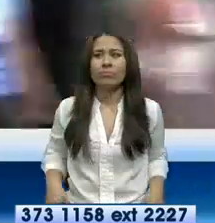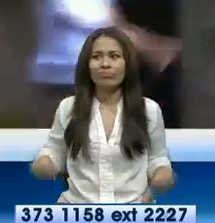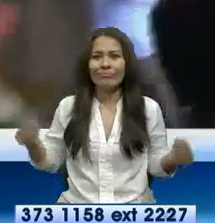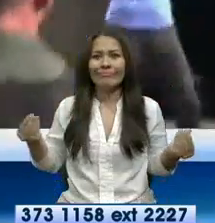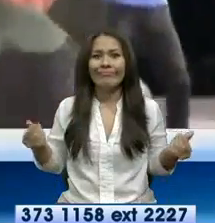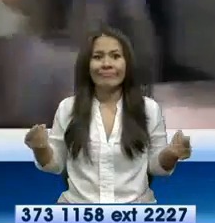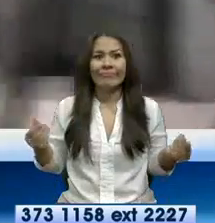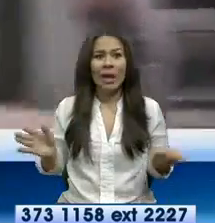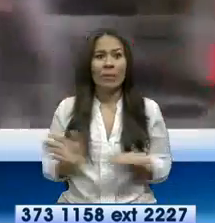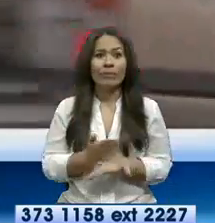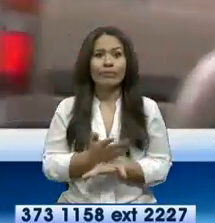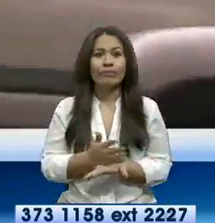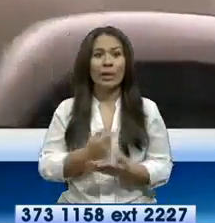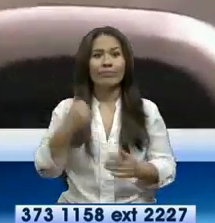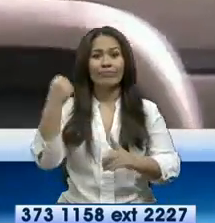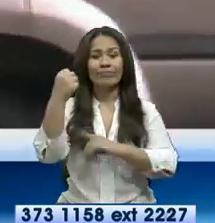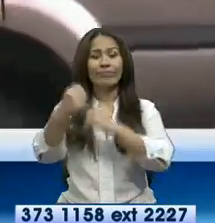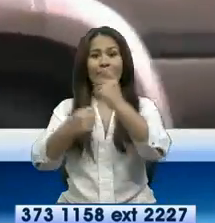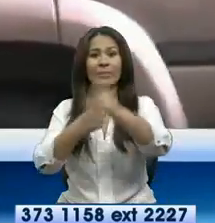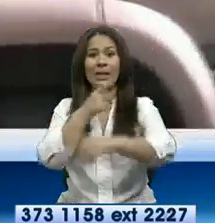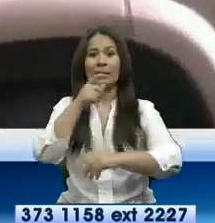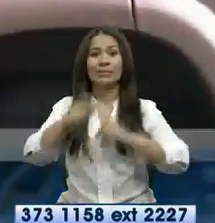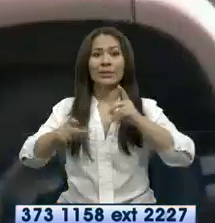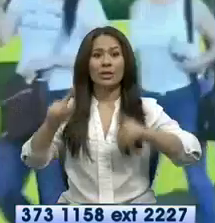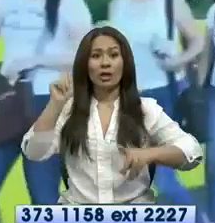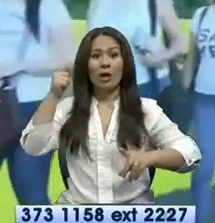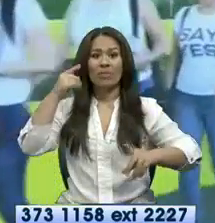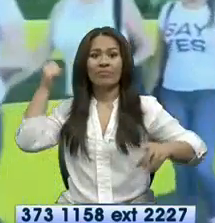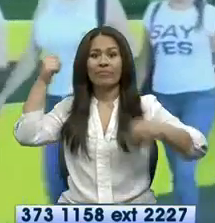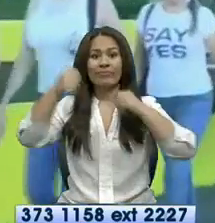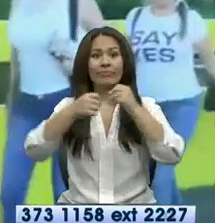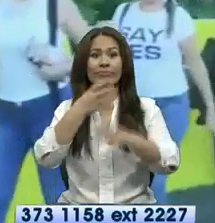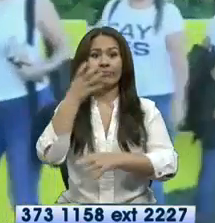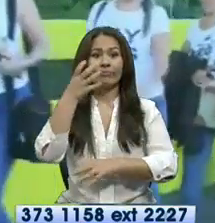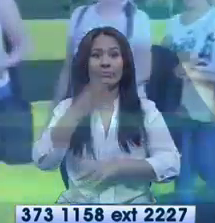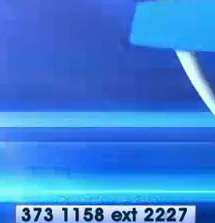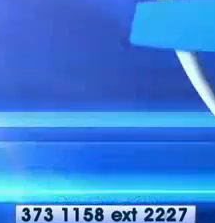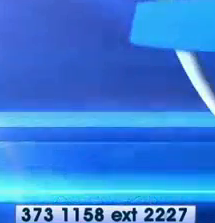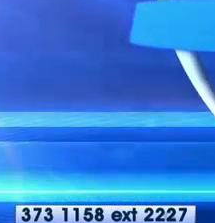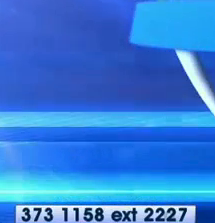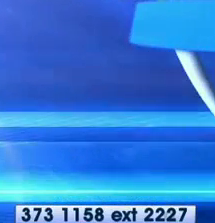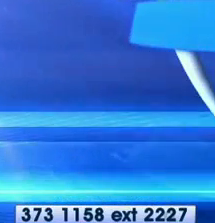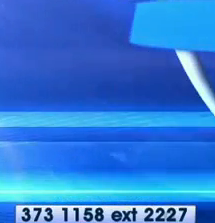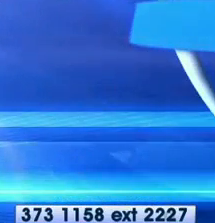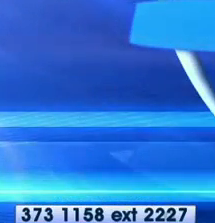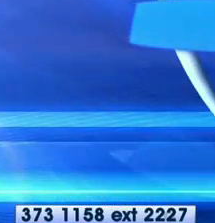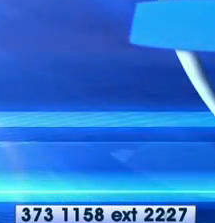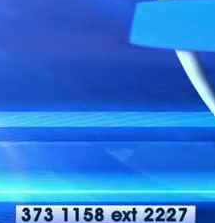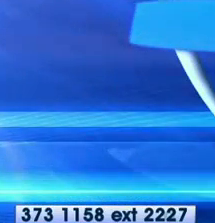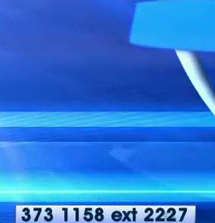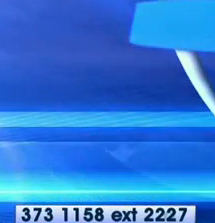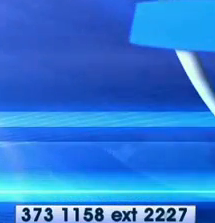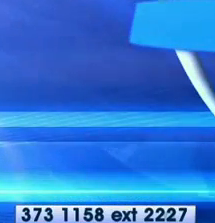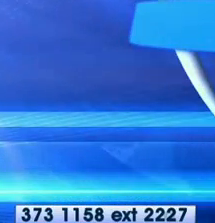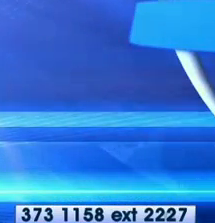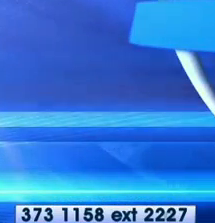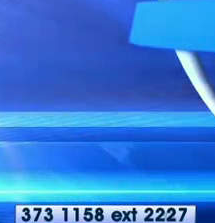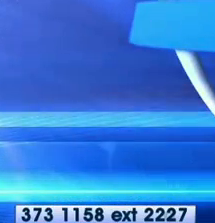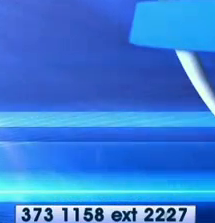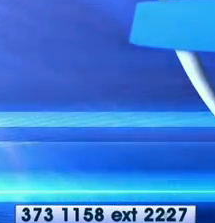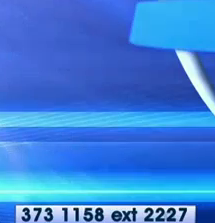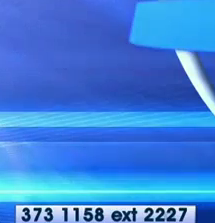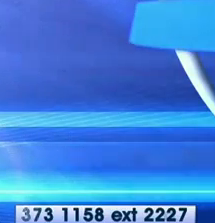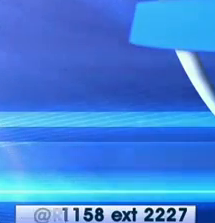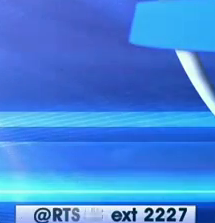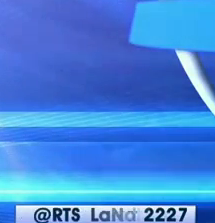corridos bajo amenazas de violencia por parte de seguidores del gobierno. La noticia siempre en la